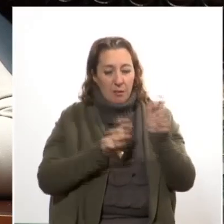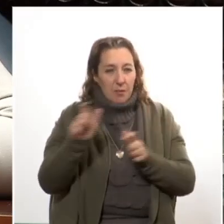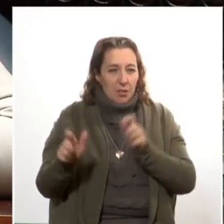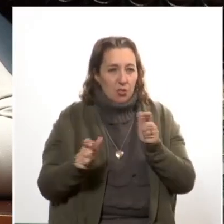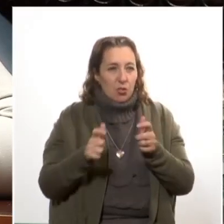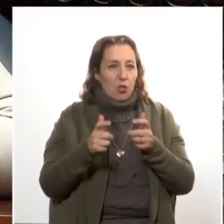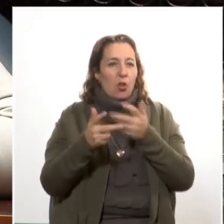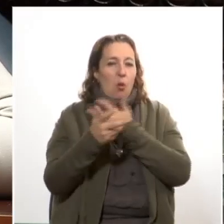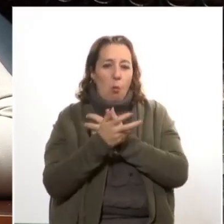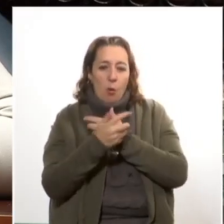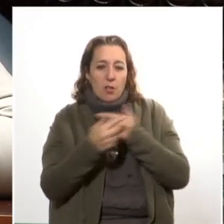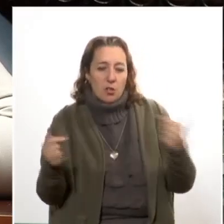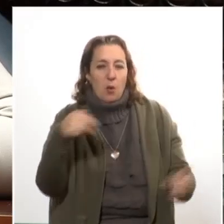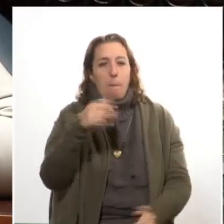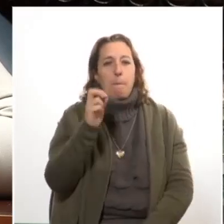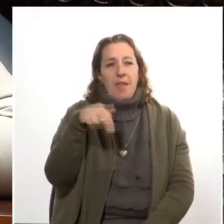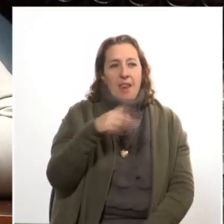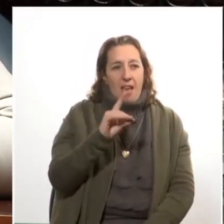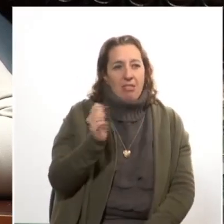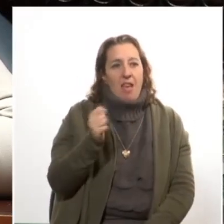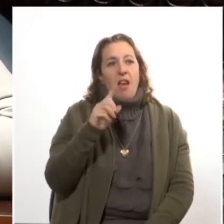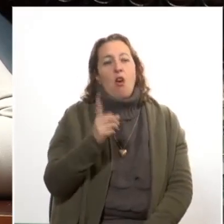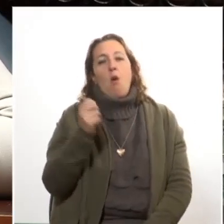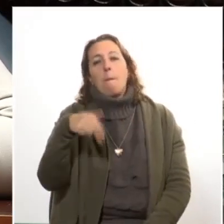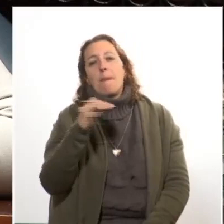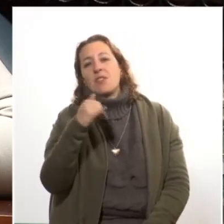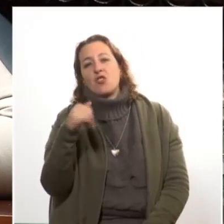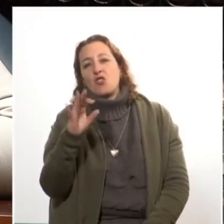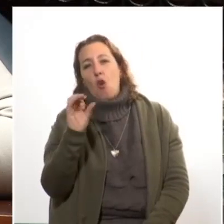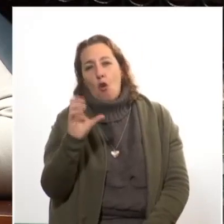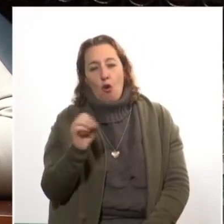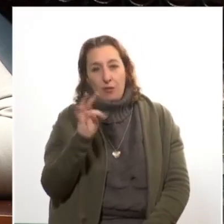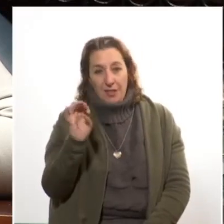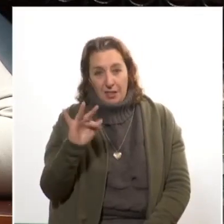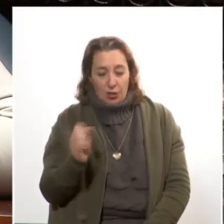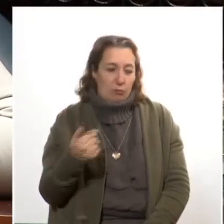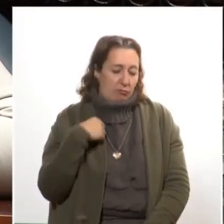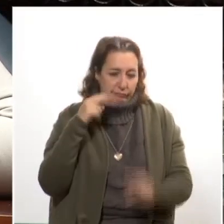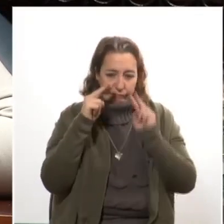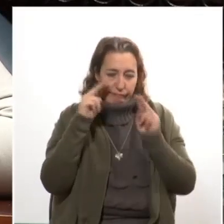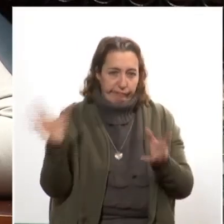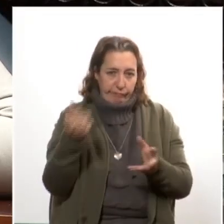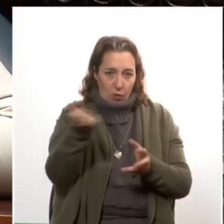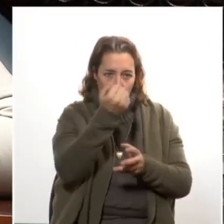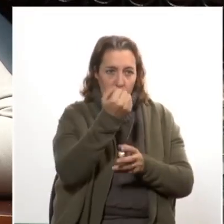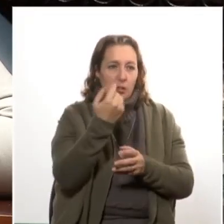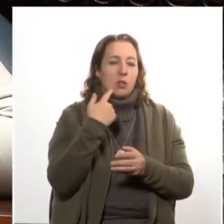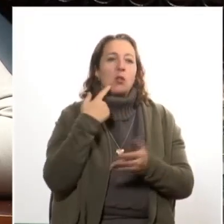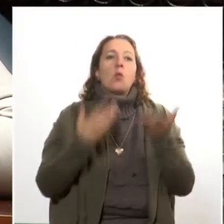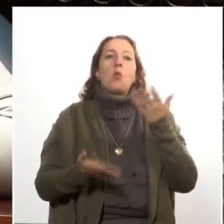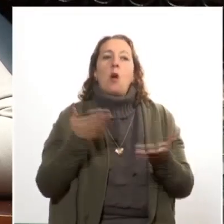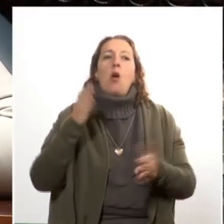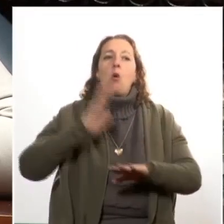Gessner Chávez, Fernando Miranda, el Tito Gomenzoro, son algunos de ellos. Se han juzgado culpables militares y